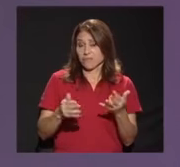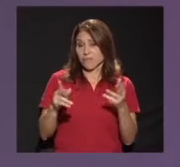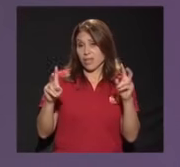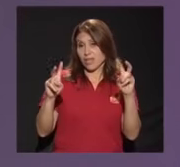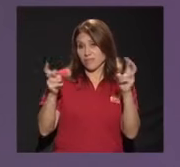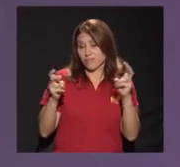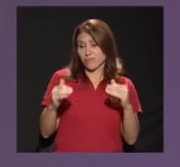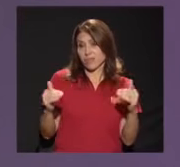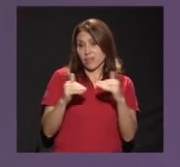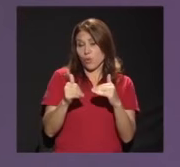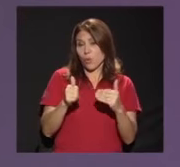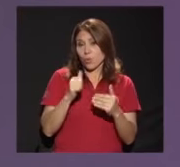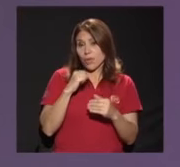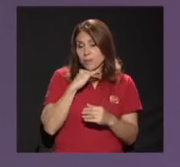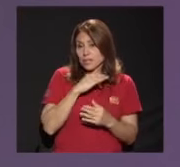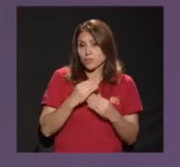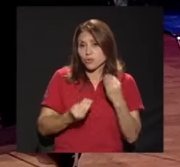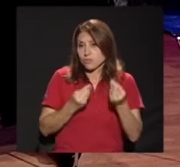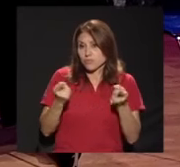evita el canon, porque el canon, digamos,